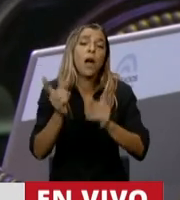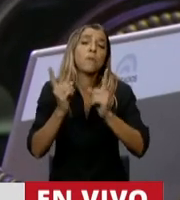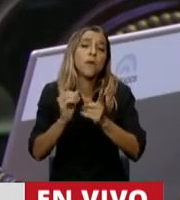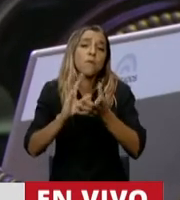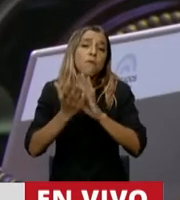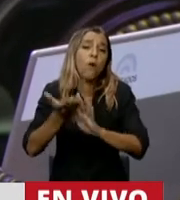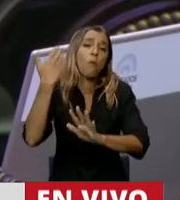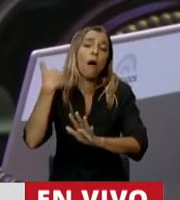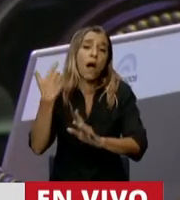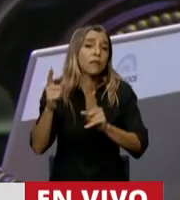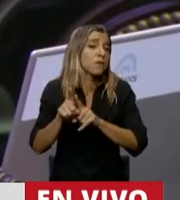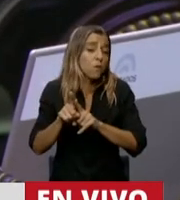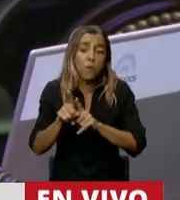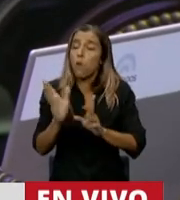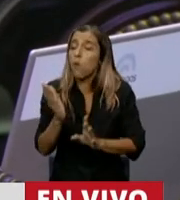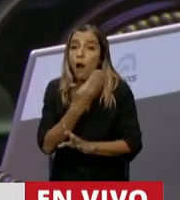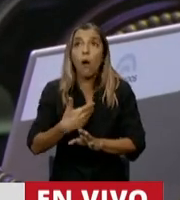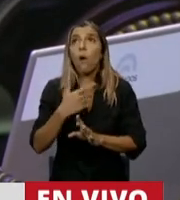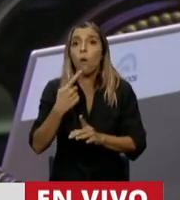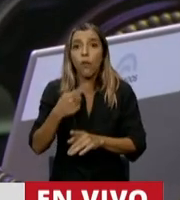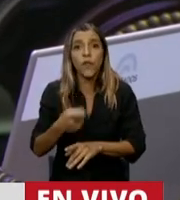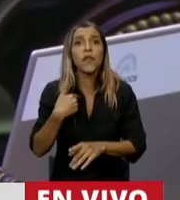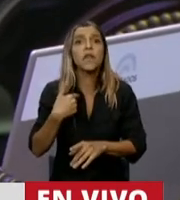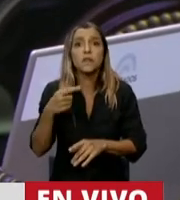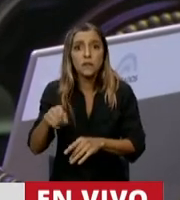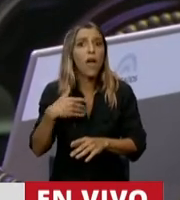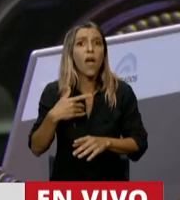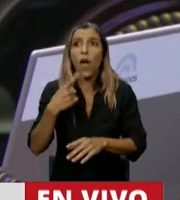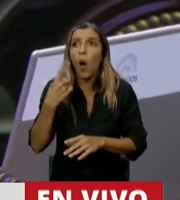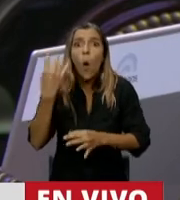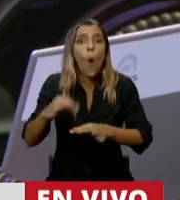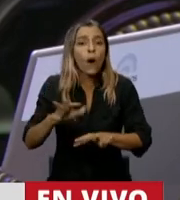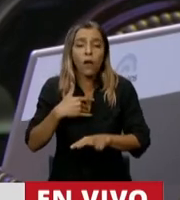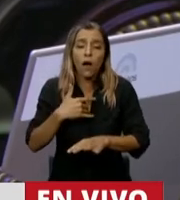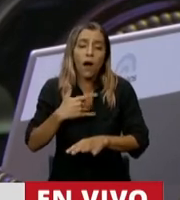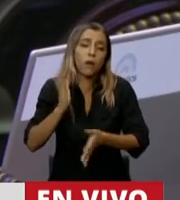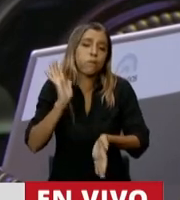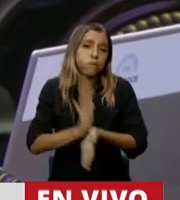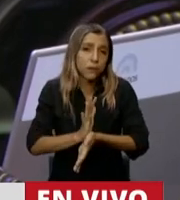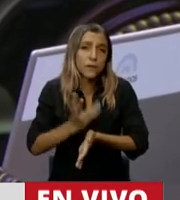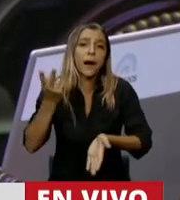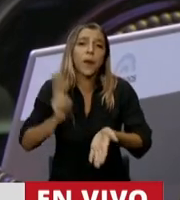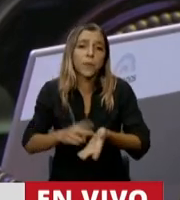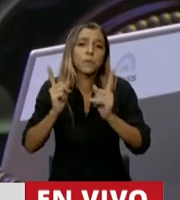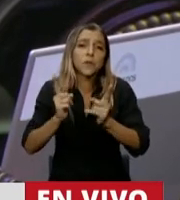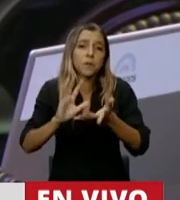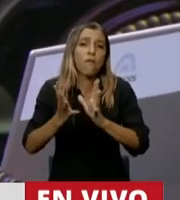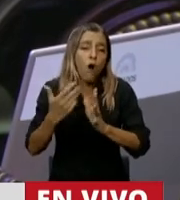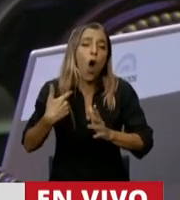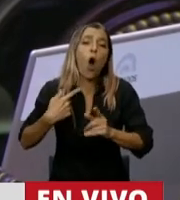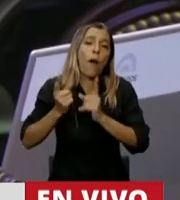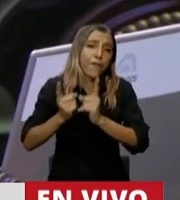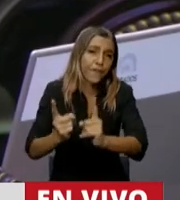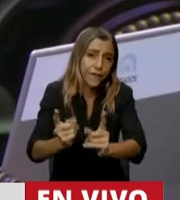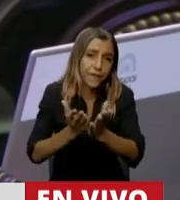argumentos que el oficialismo está esgrimiendo hoy, seguramente va a tratar de replicarlo en años subsiguientes. Y